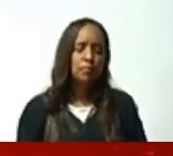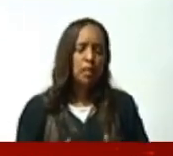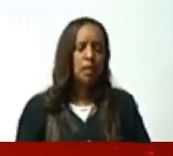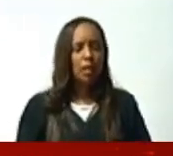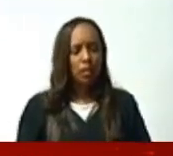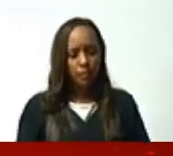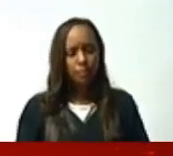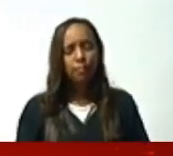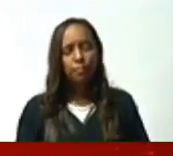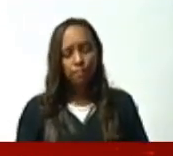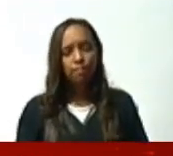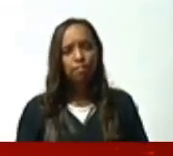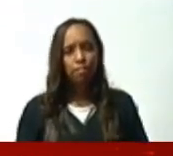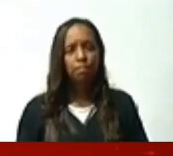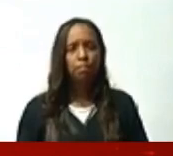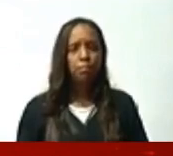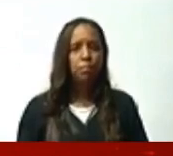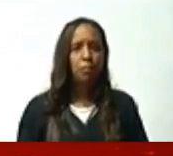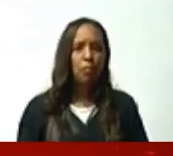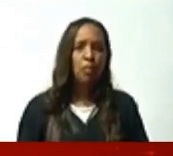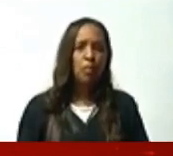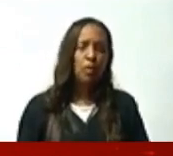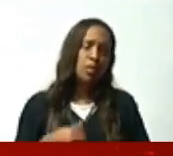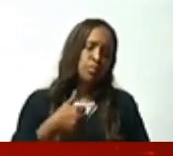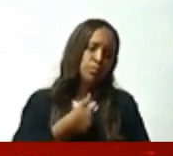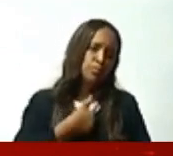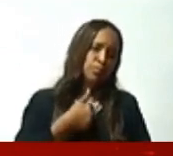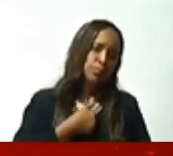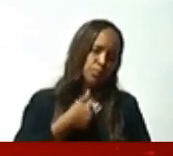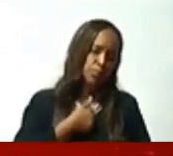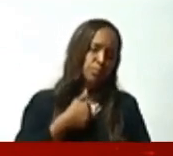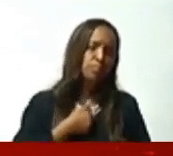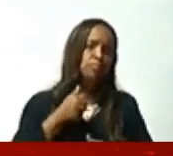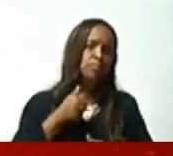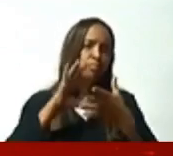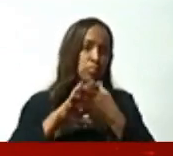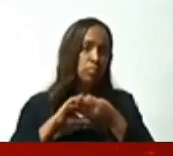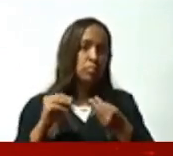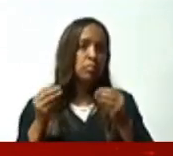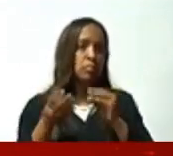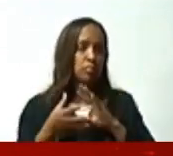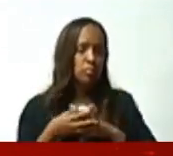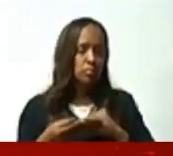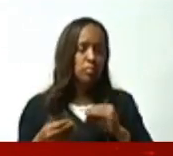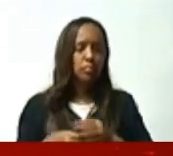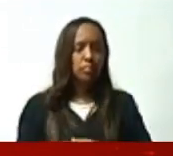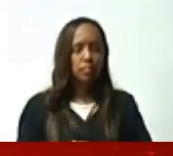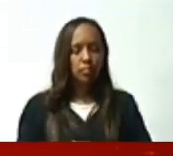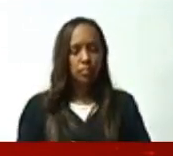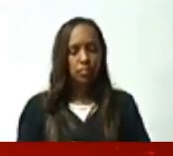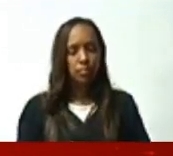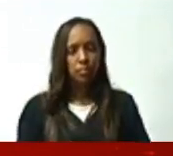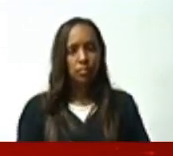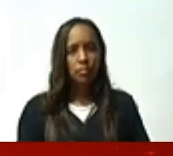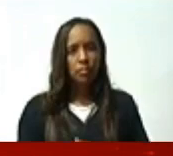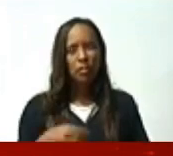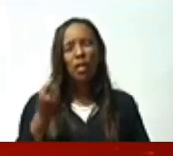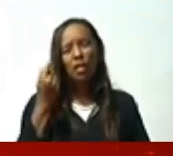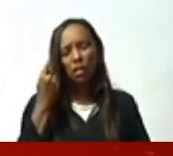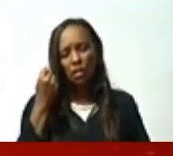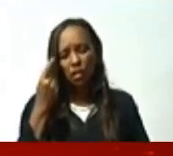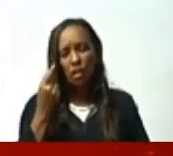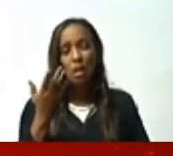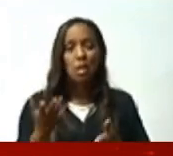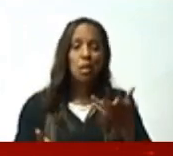estábamos pretendiendo que este proyecto pudiera ir inicialmente a una comisión para mañana.